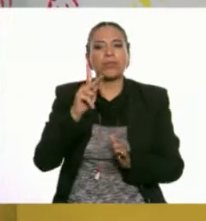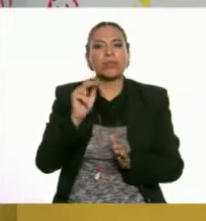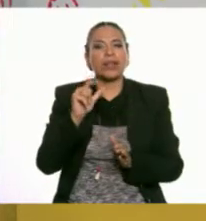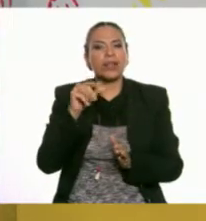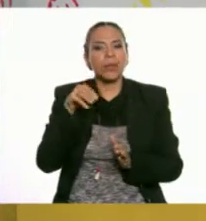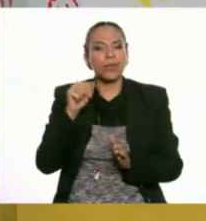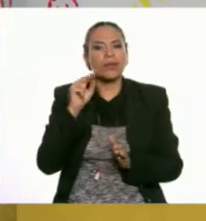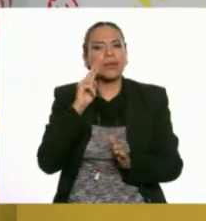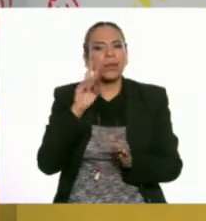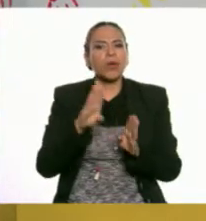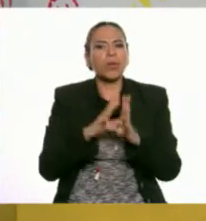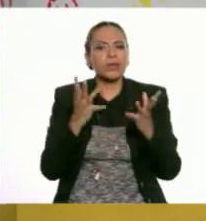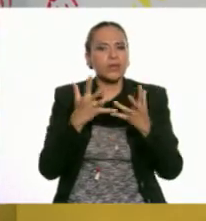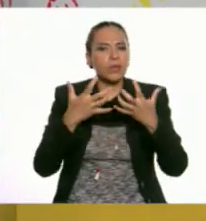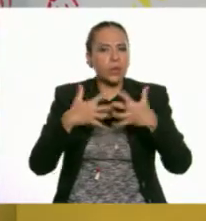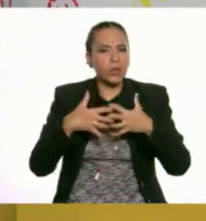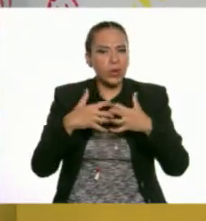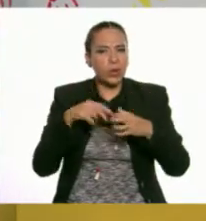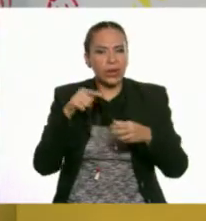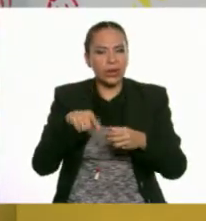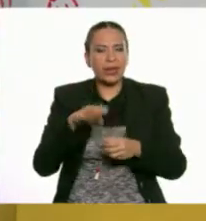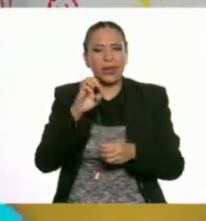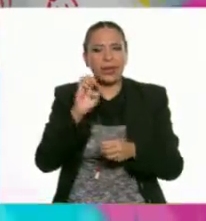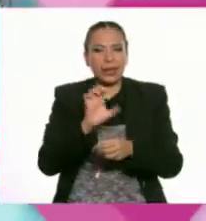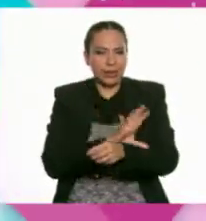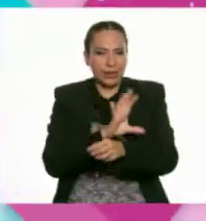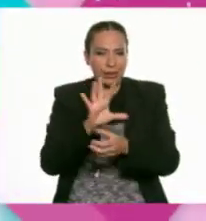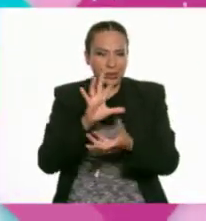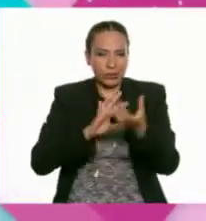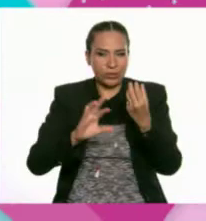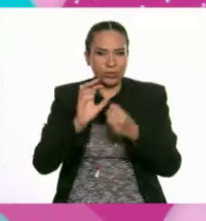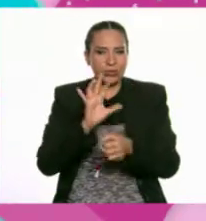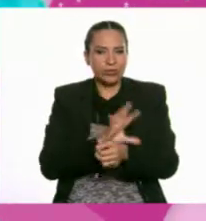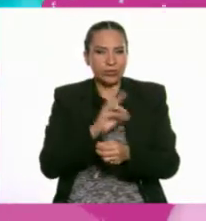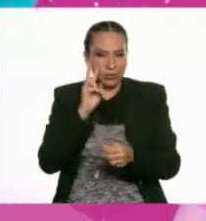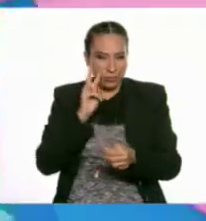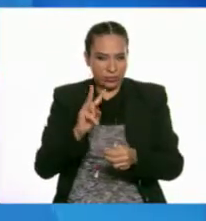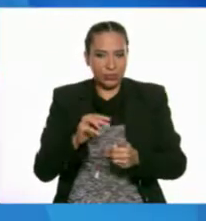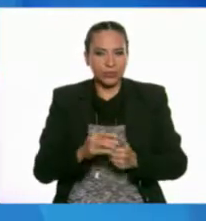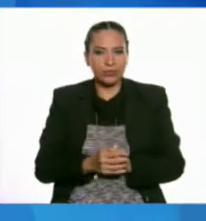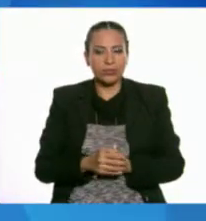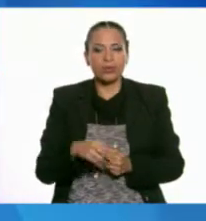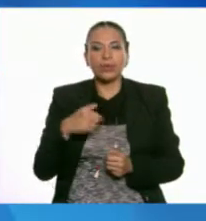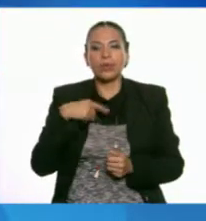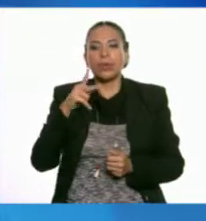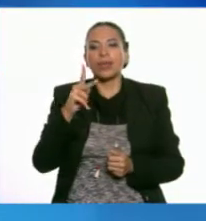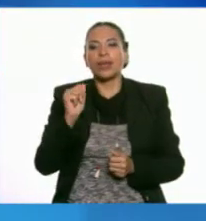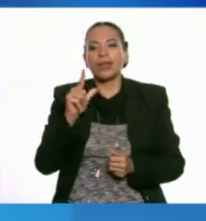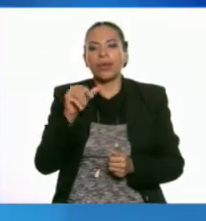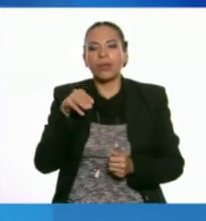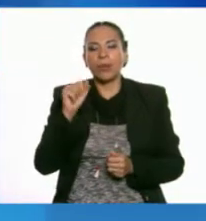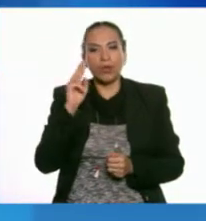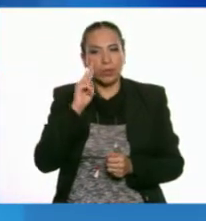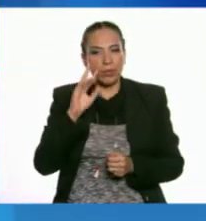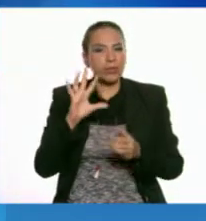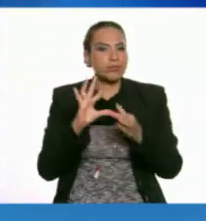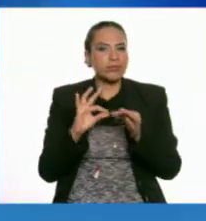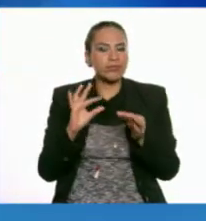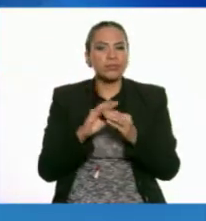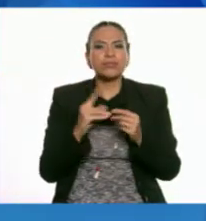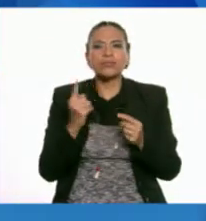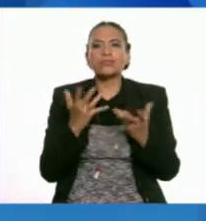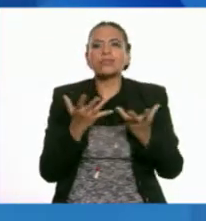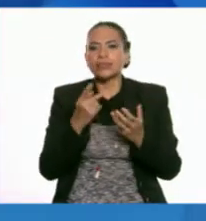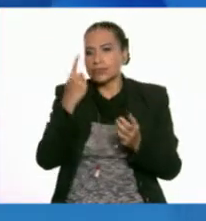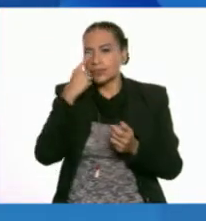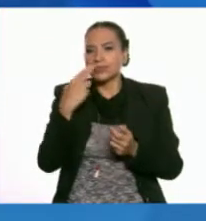enseña cómo hacer un motor de electroimanes. ¡Excelente! Vamos a verlo. Hola, soy Paloma. Hoy les voy a hablar acerca de qué